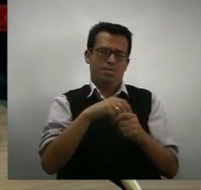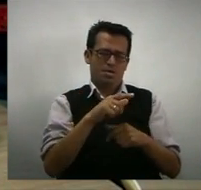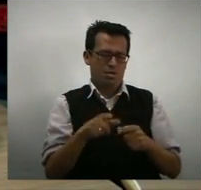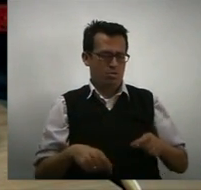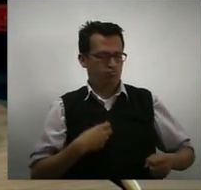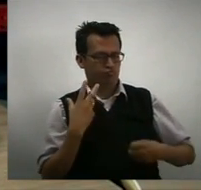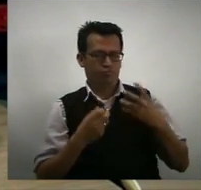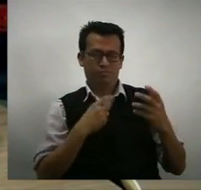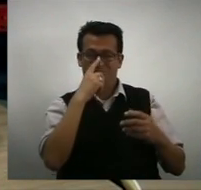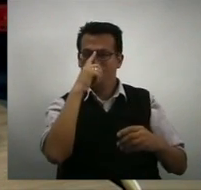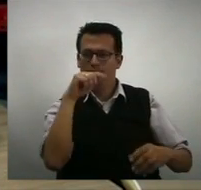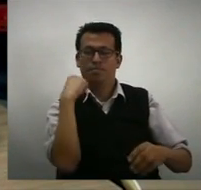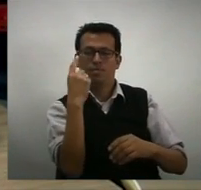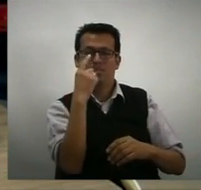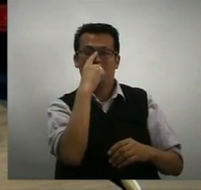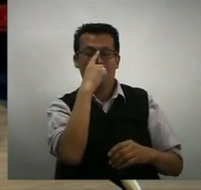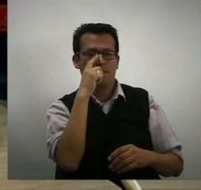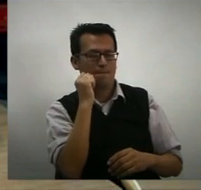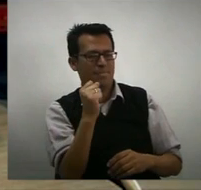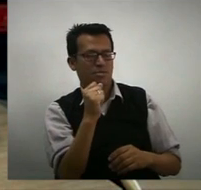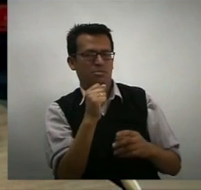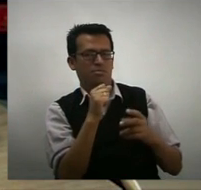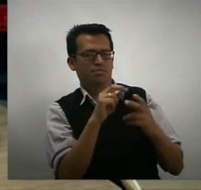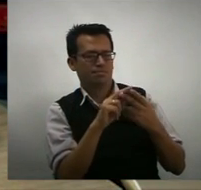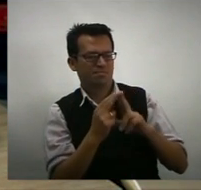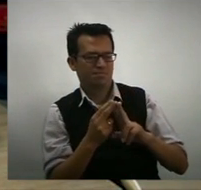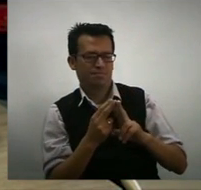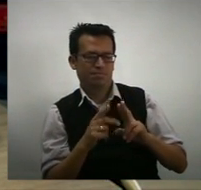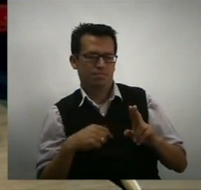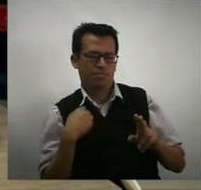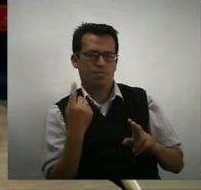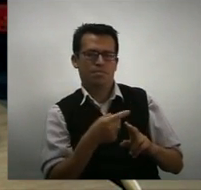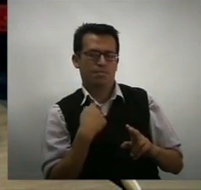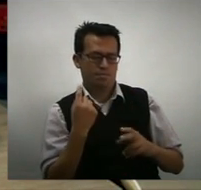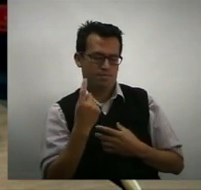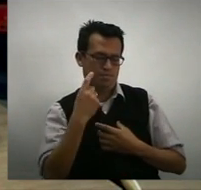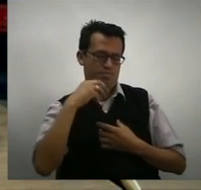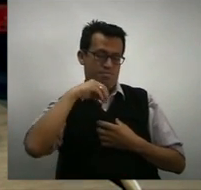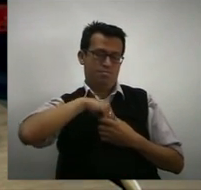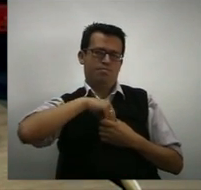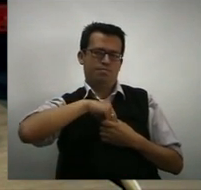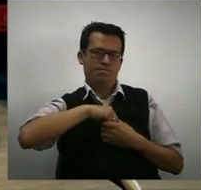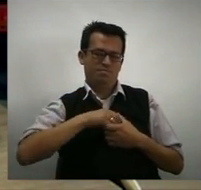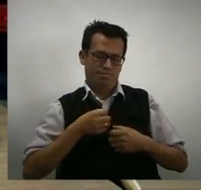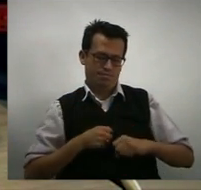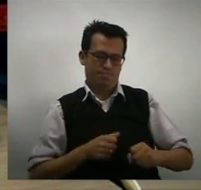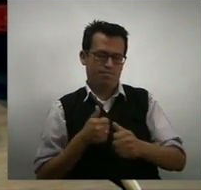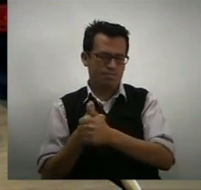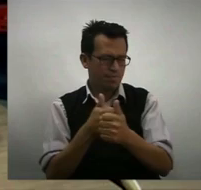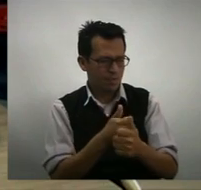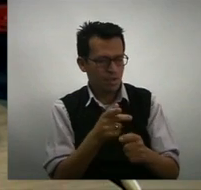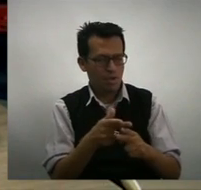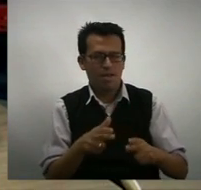erotizado, erótopos, el cual, comillas, solo está marcado por los trazos que se borran y se desplazan como el trayecto del esiguatari.